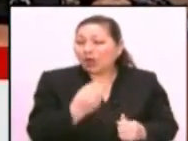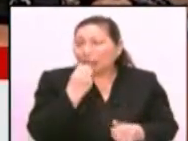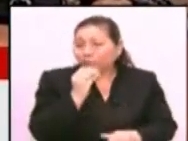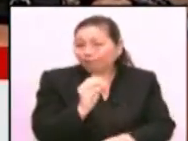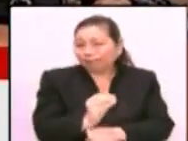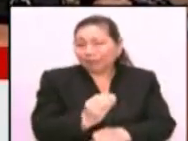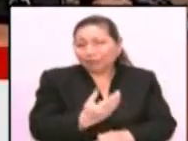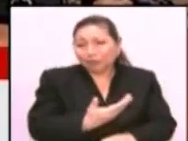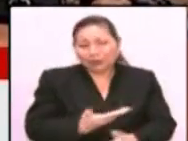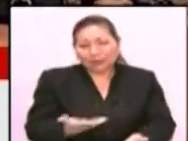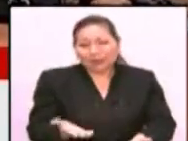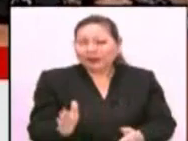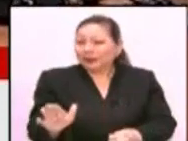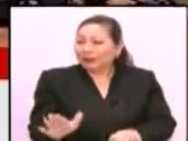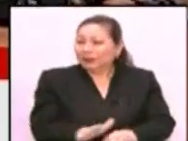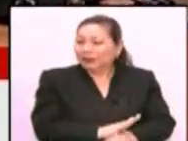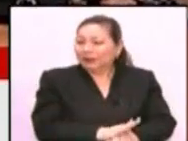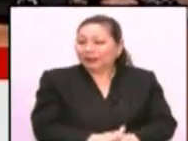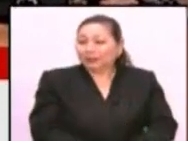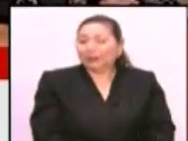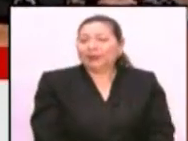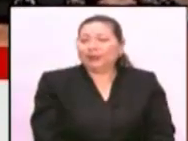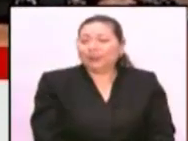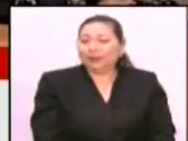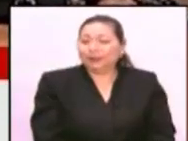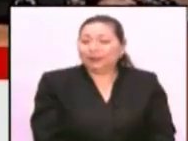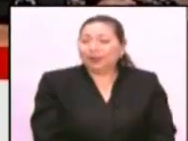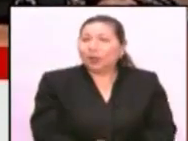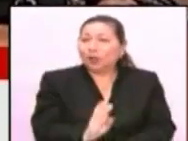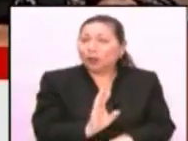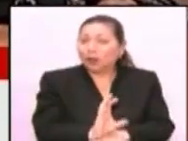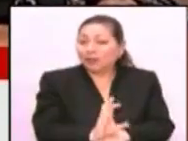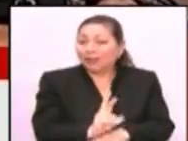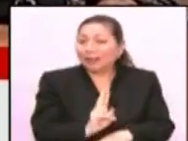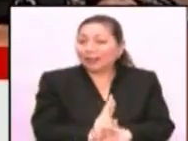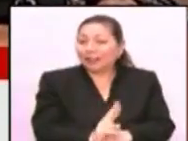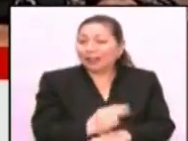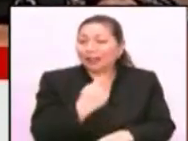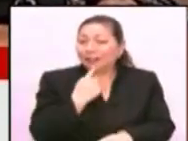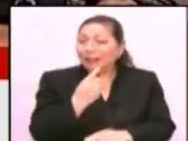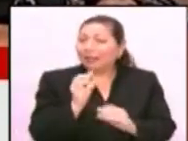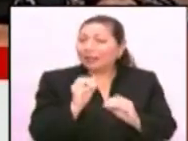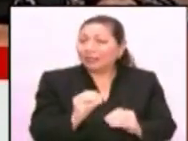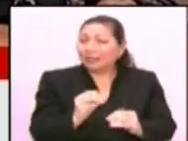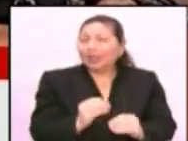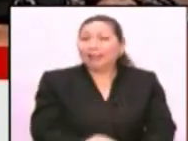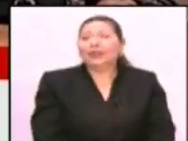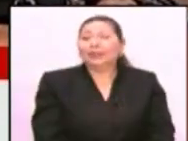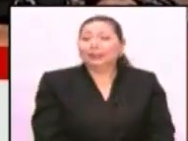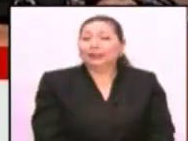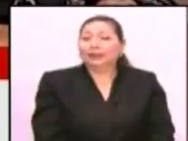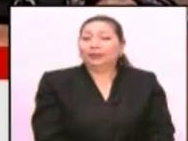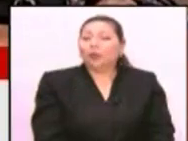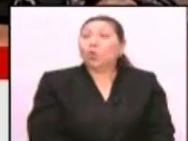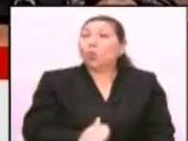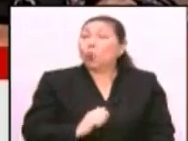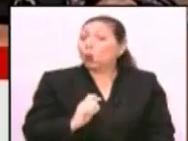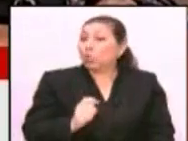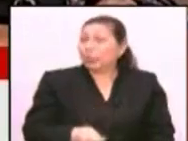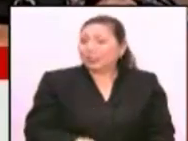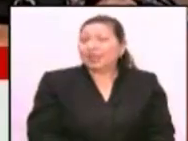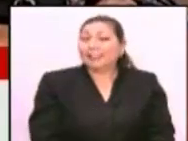alimentos, sin que se cubra las pensiones alimentarias. Costa Rica, ¿qué ha hecho? Lo que ha hecho es darle dientes al juez